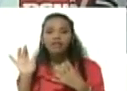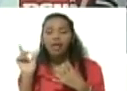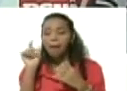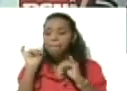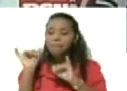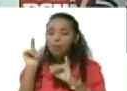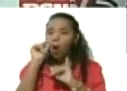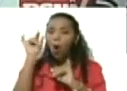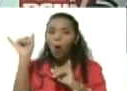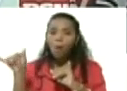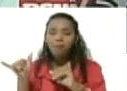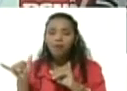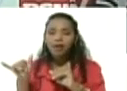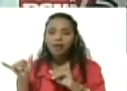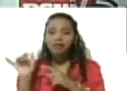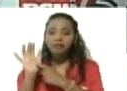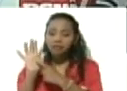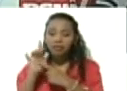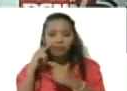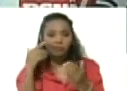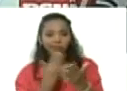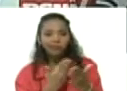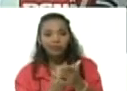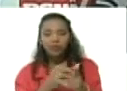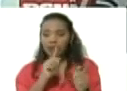en el acto que hicieron en el Nacional,